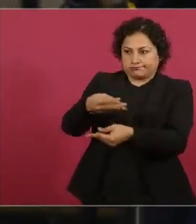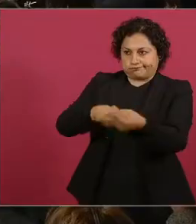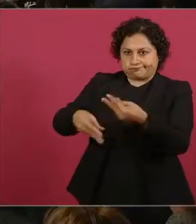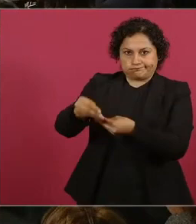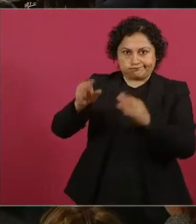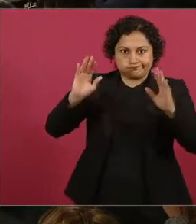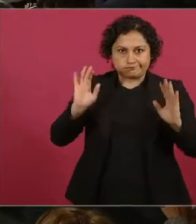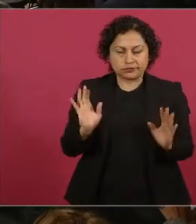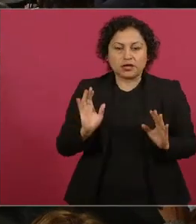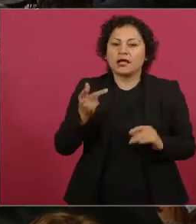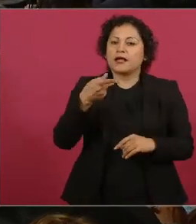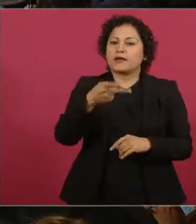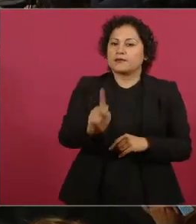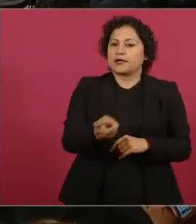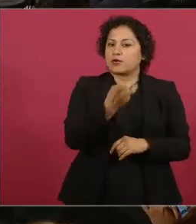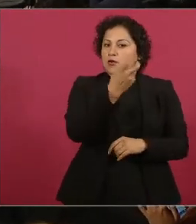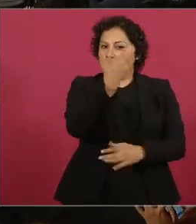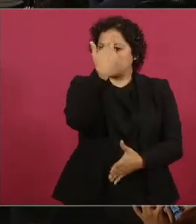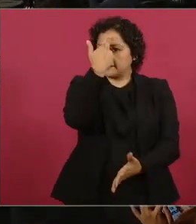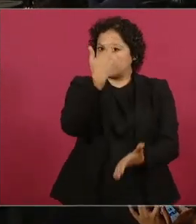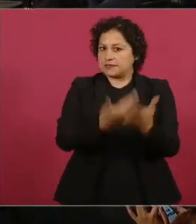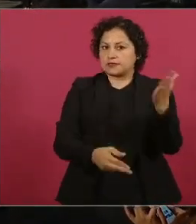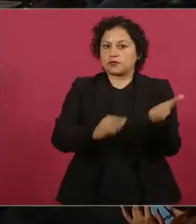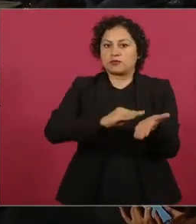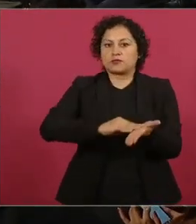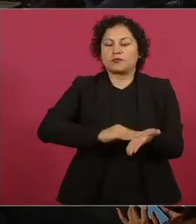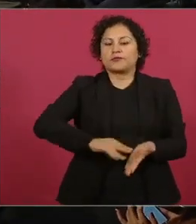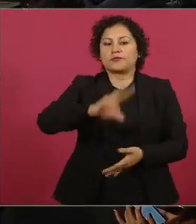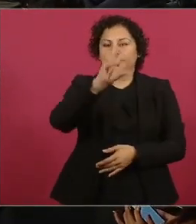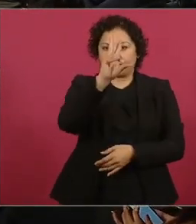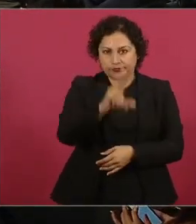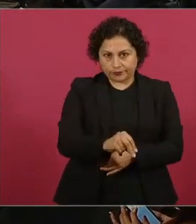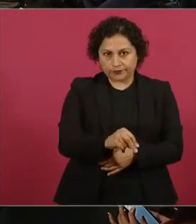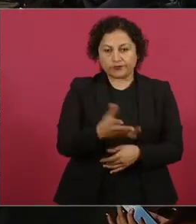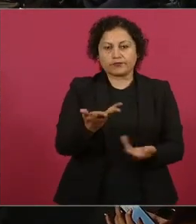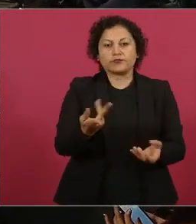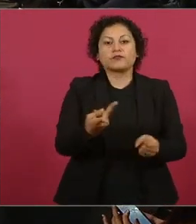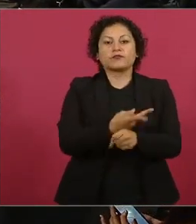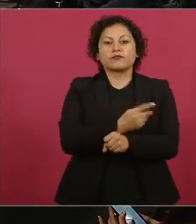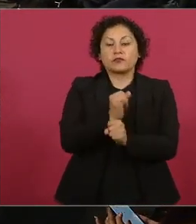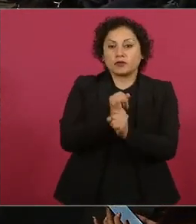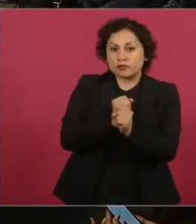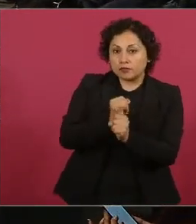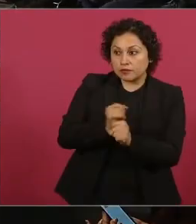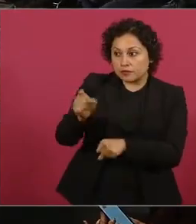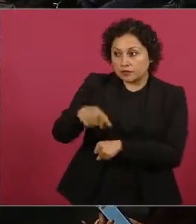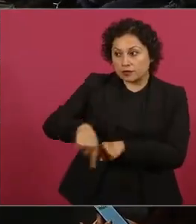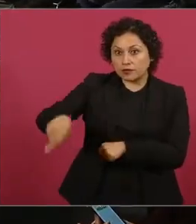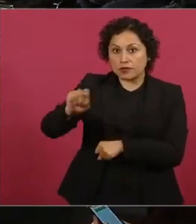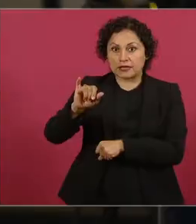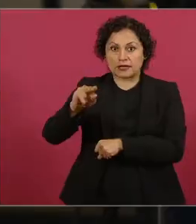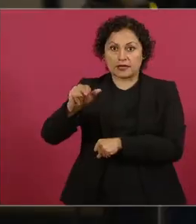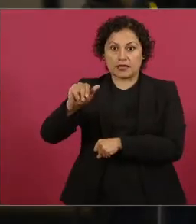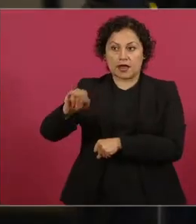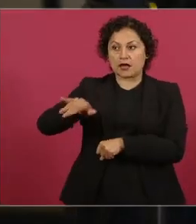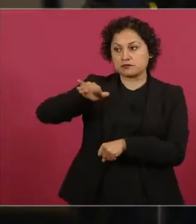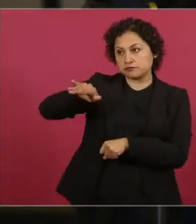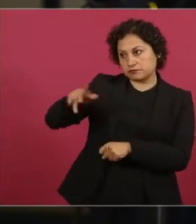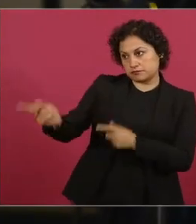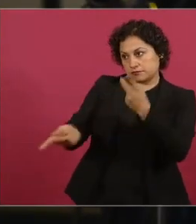es que ellos pues argumentan que no dan esa información, a pesar de que son el Instituto de la